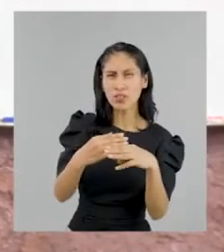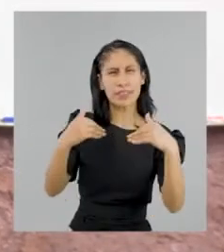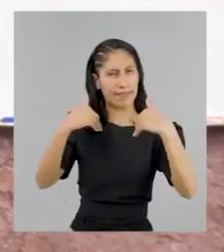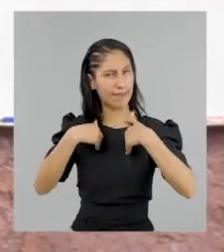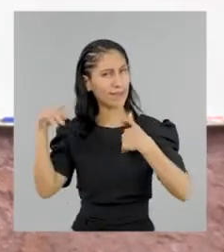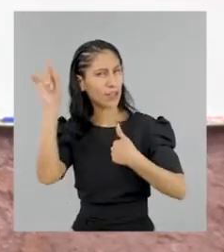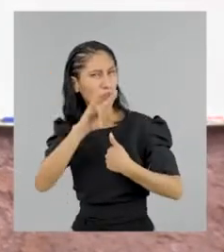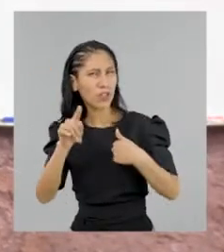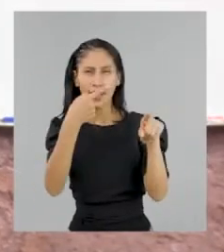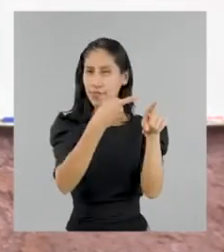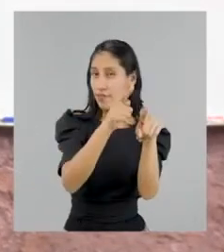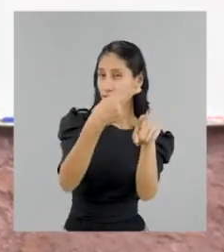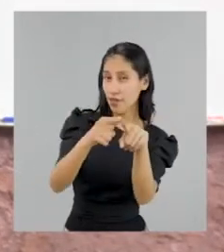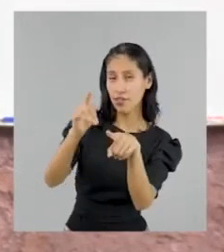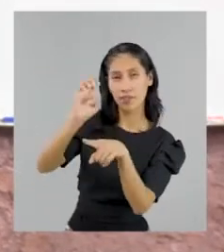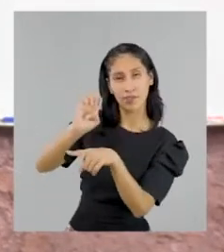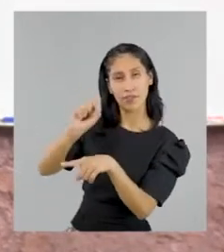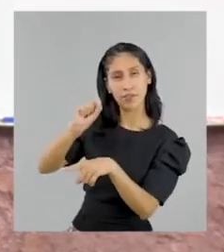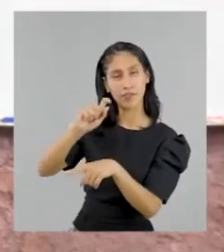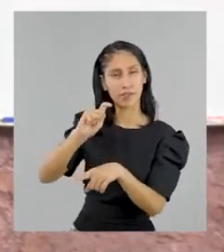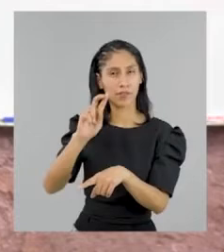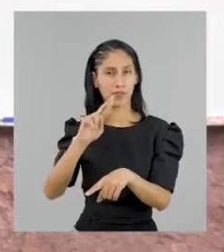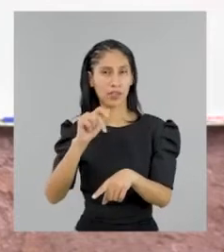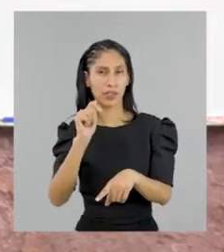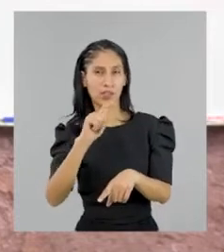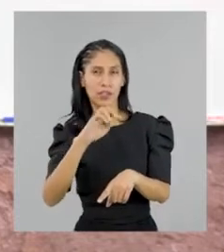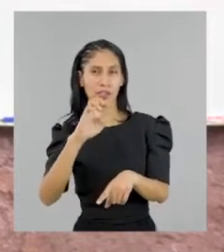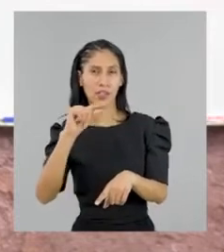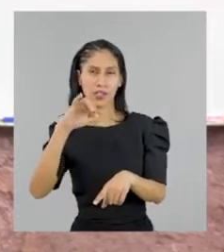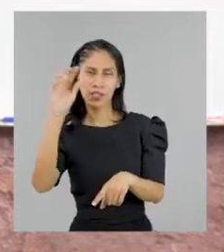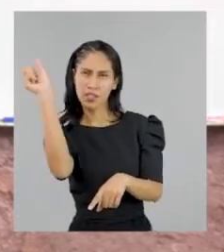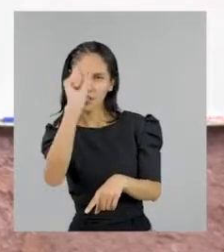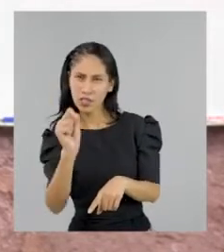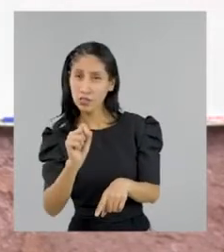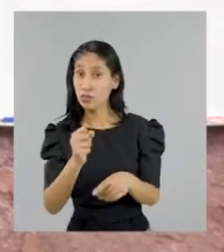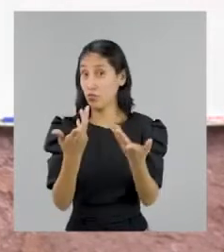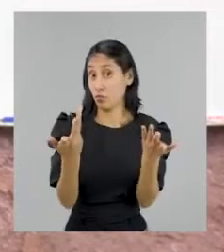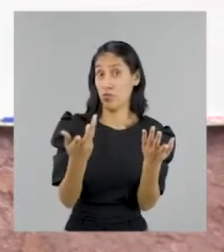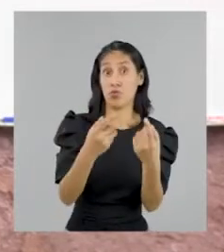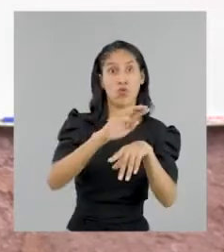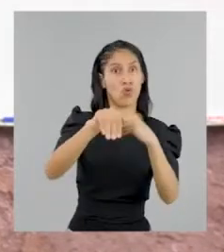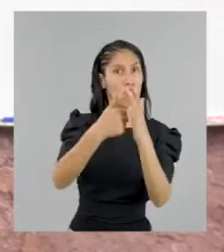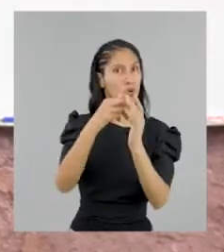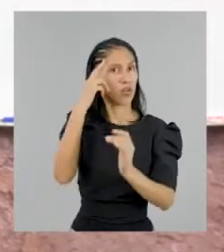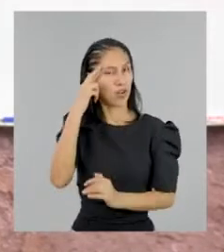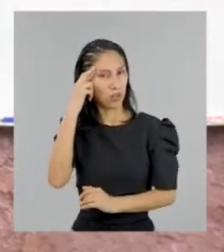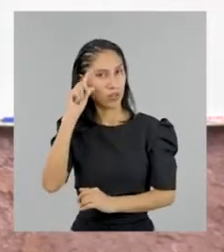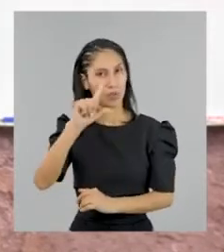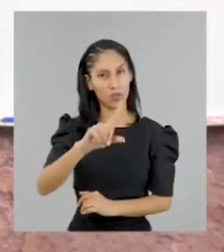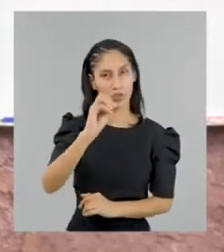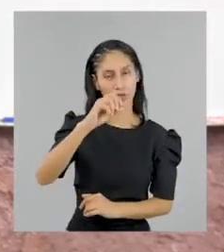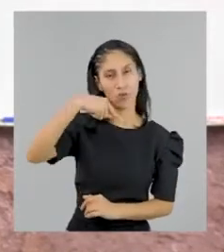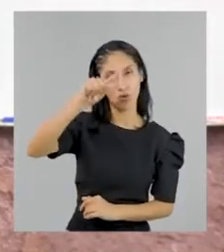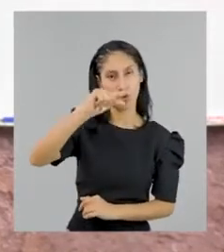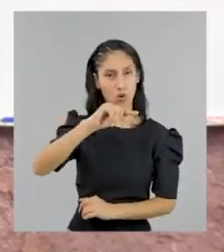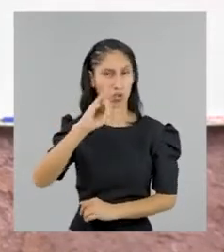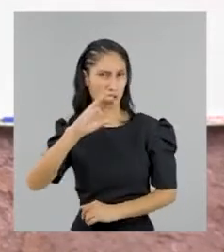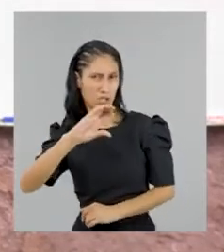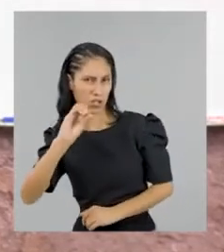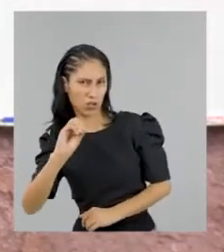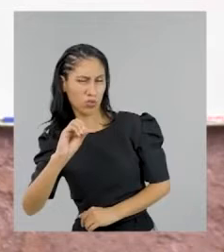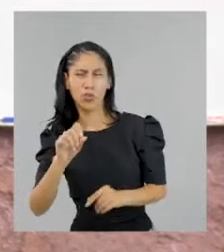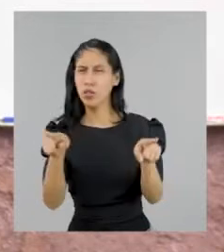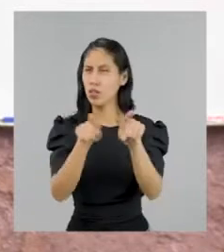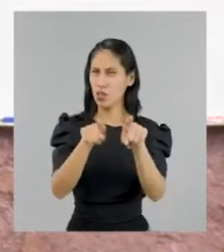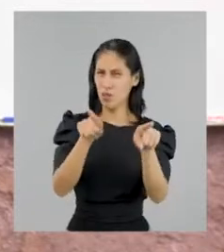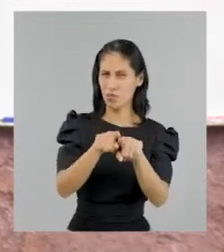se tienen que utilizar muchas estrategias y sobre todo el razonamiento lógico. Pero en ese tema de trigonometría hay muchos cálculos